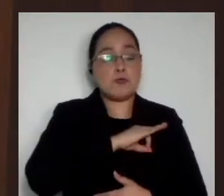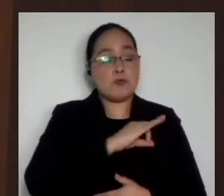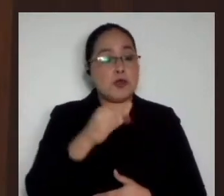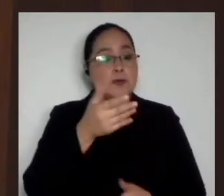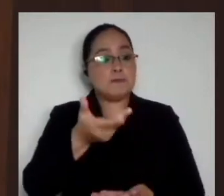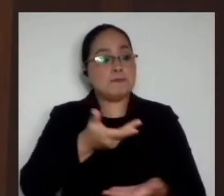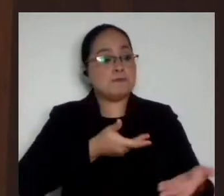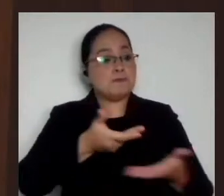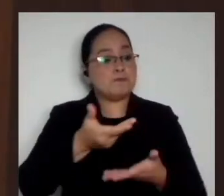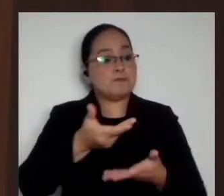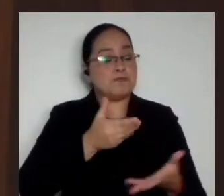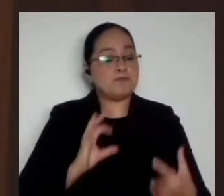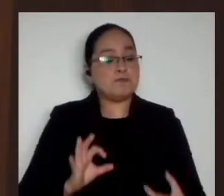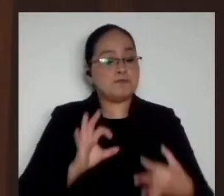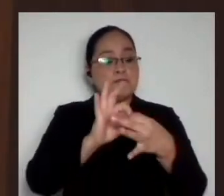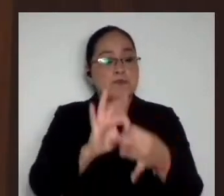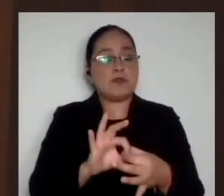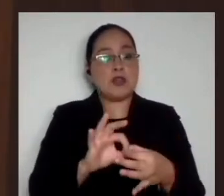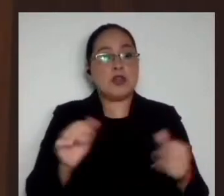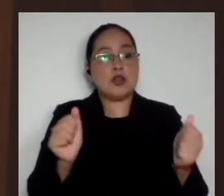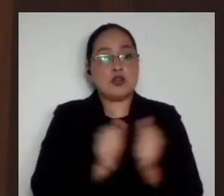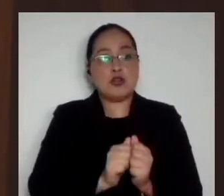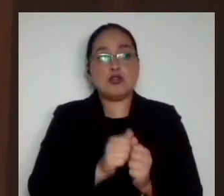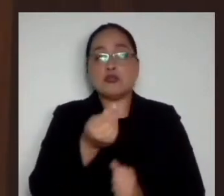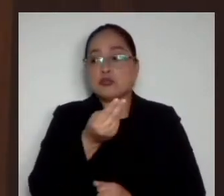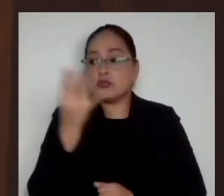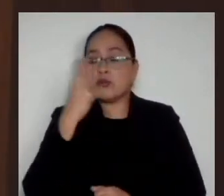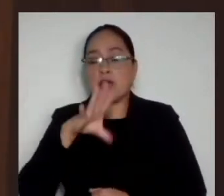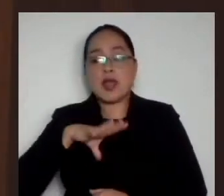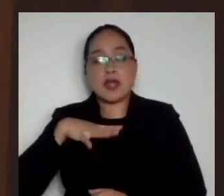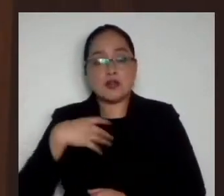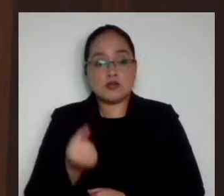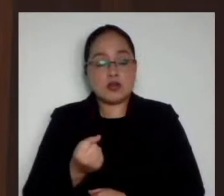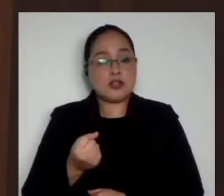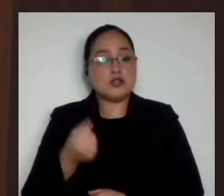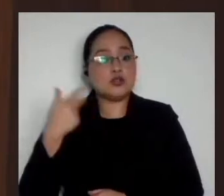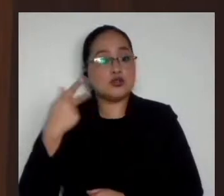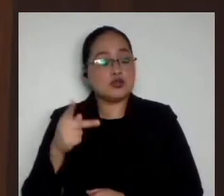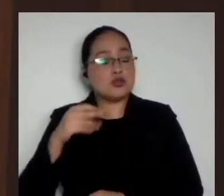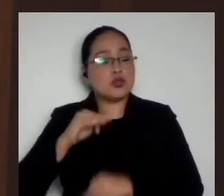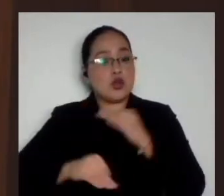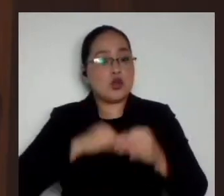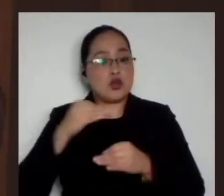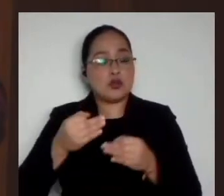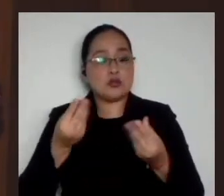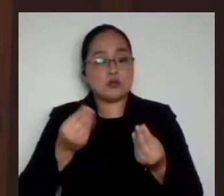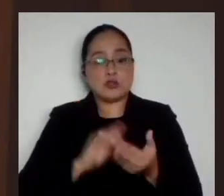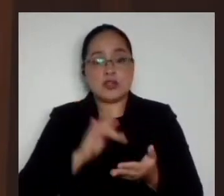empáticos con los esfuerzos de todos. Muchas gracias.